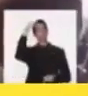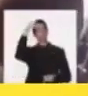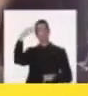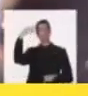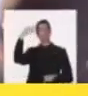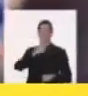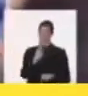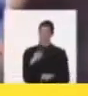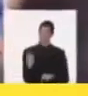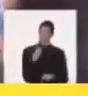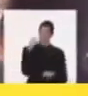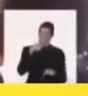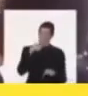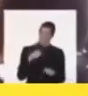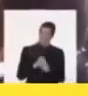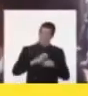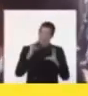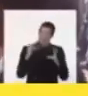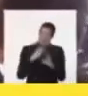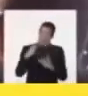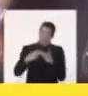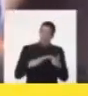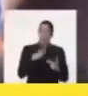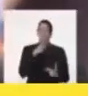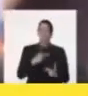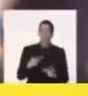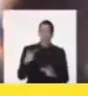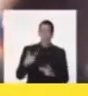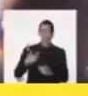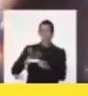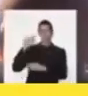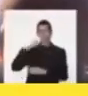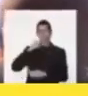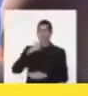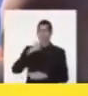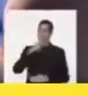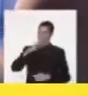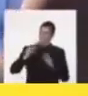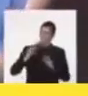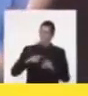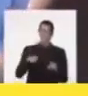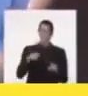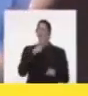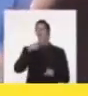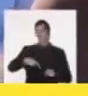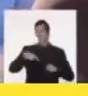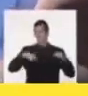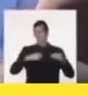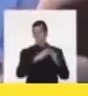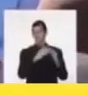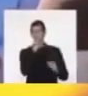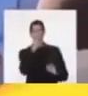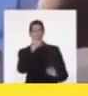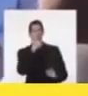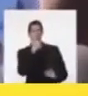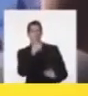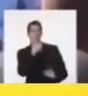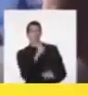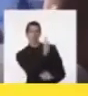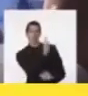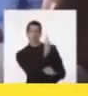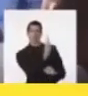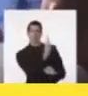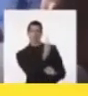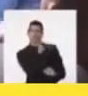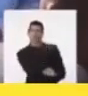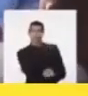¿Por qué no lo presentan así? ¿Por qué siempre necesitan tener a los líderes revolucionarios rodeados